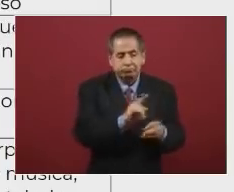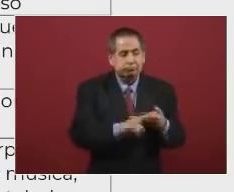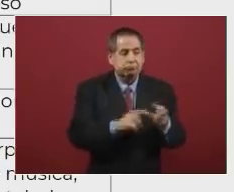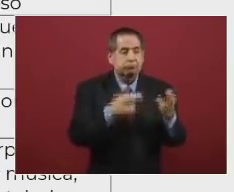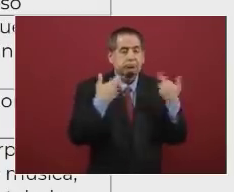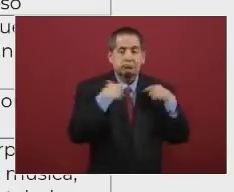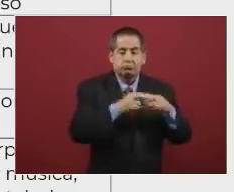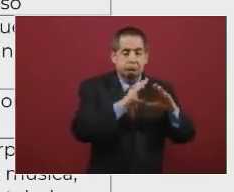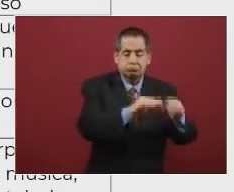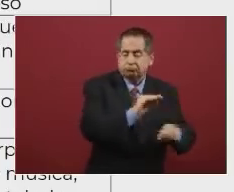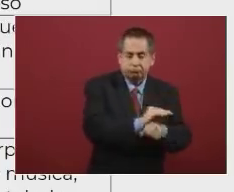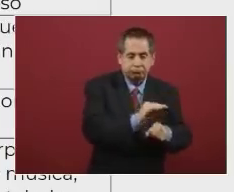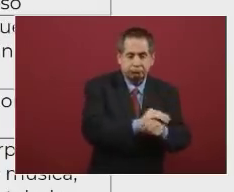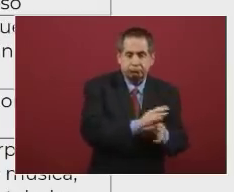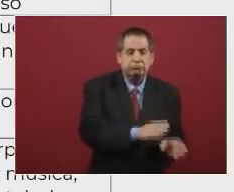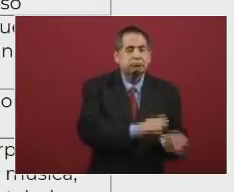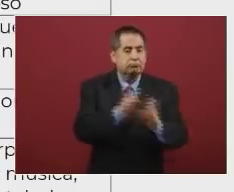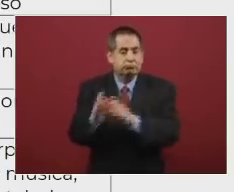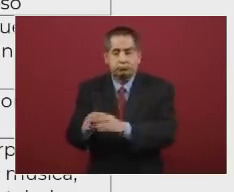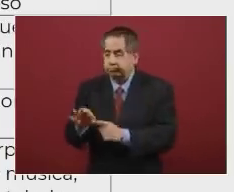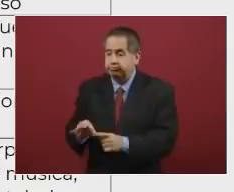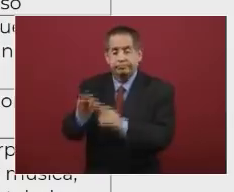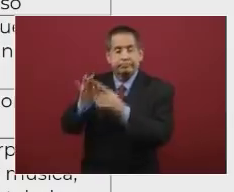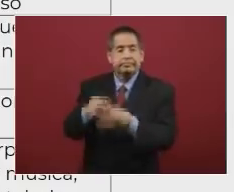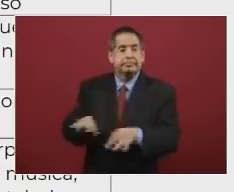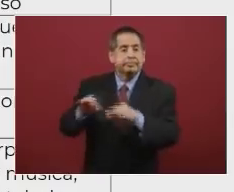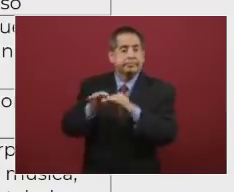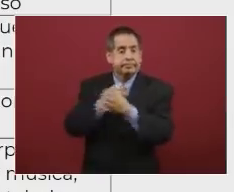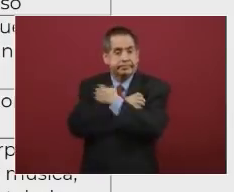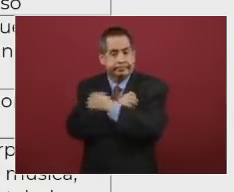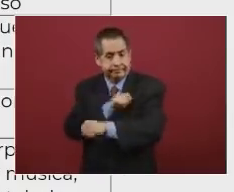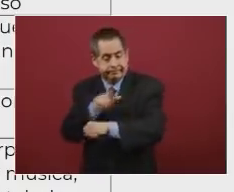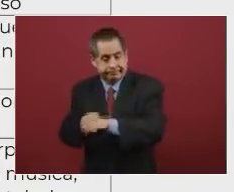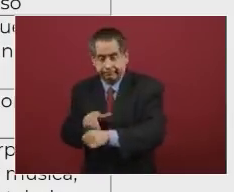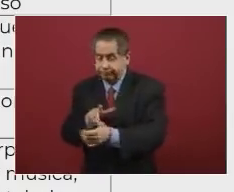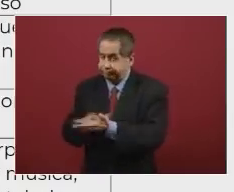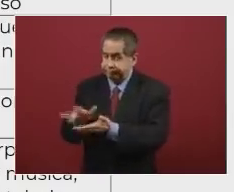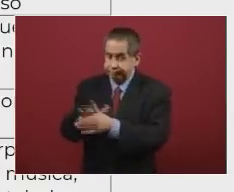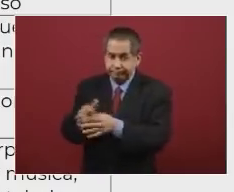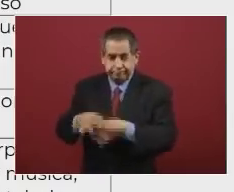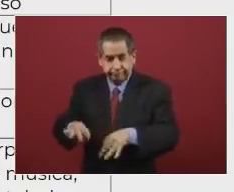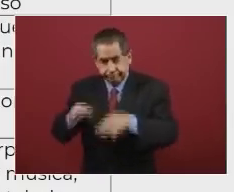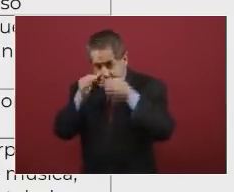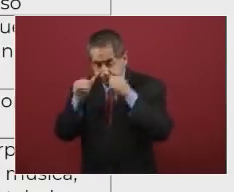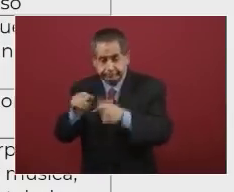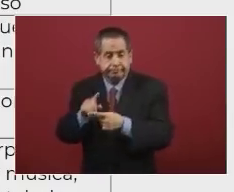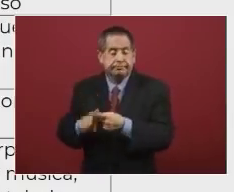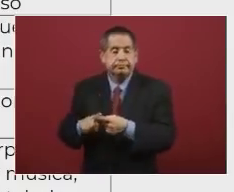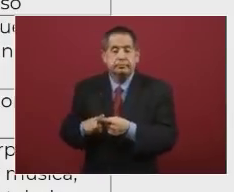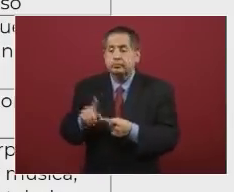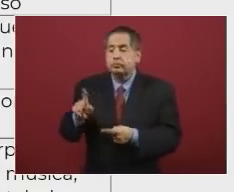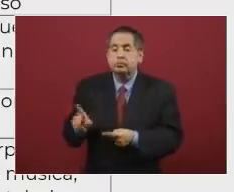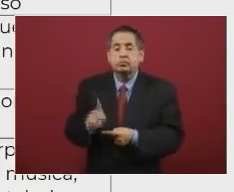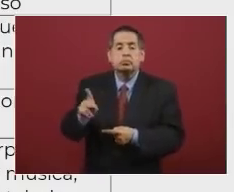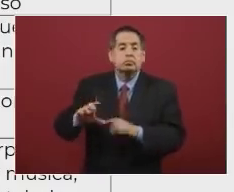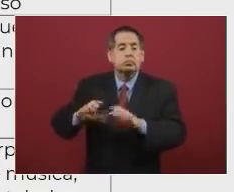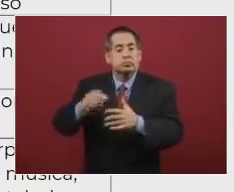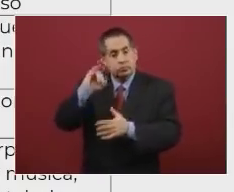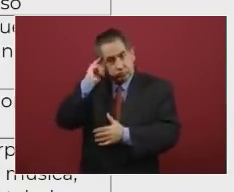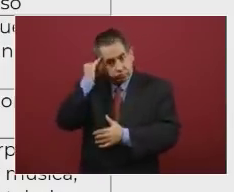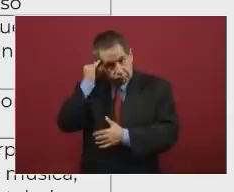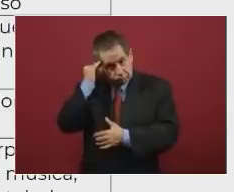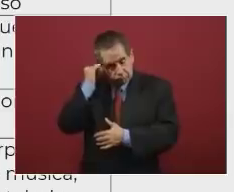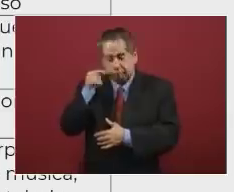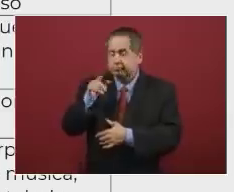se prioriza la educación especial, se impulsa la educación para pueblos indígenas y sus lenguas y